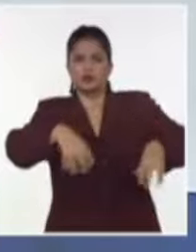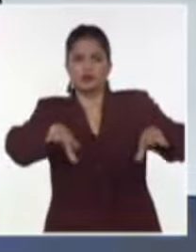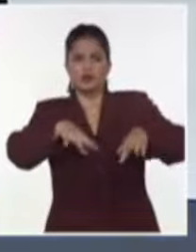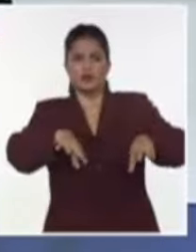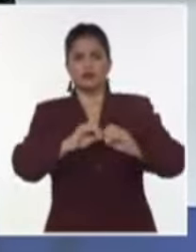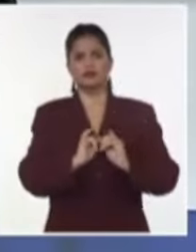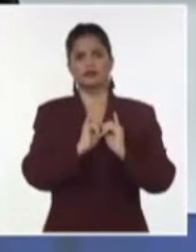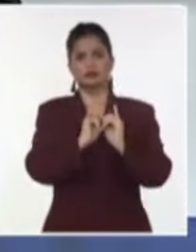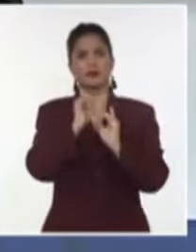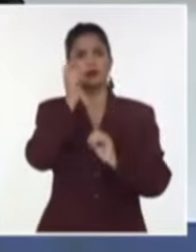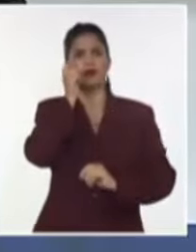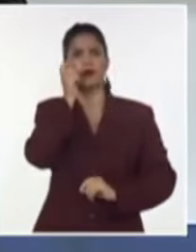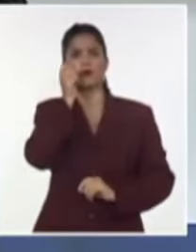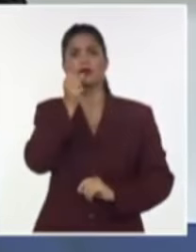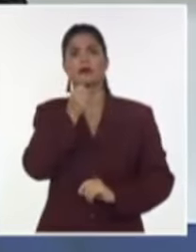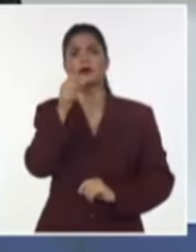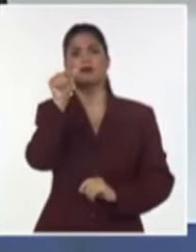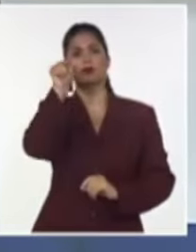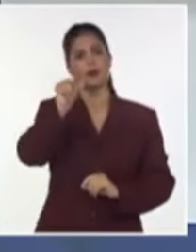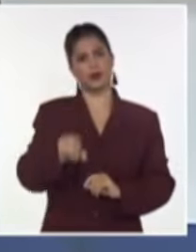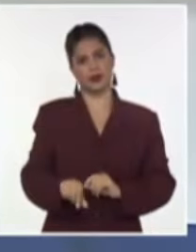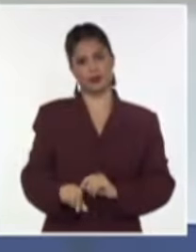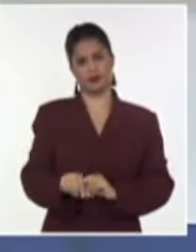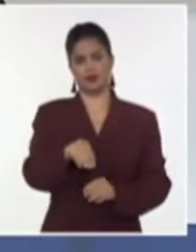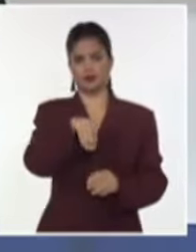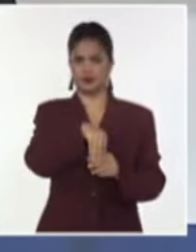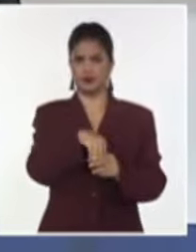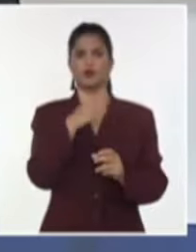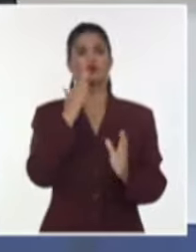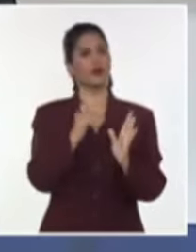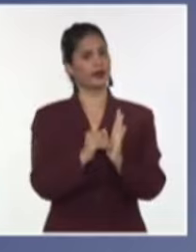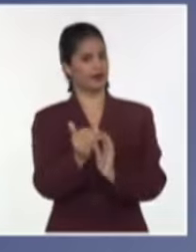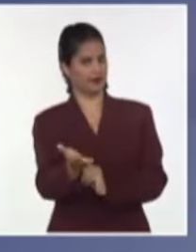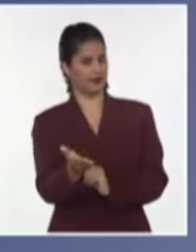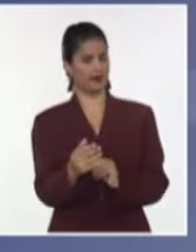de Cocodrilo, el más al sur de ese territorio. Buenas tardes.